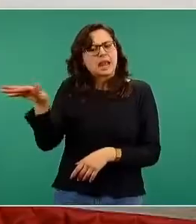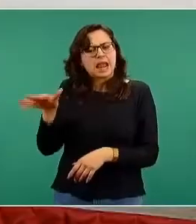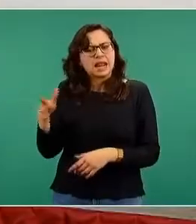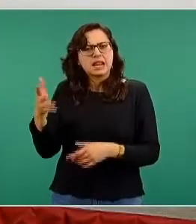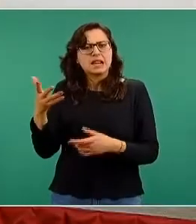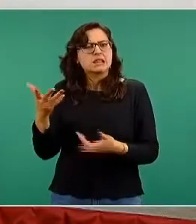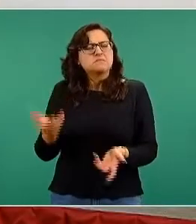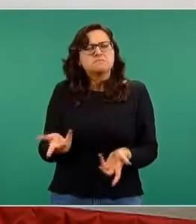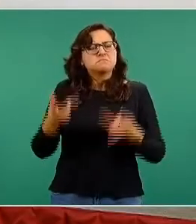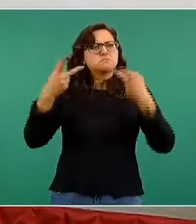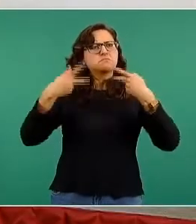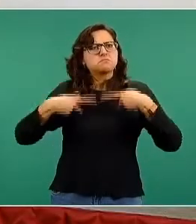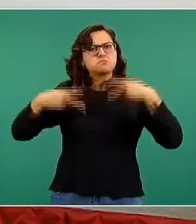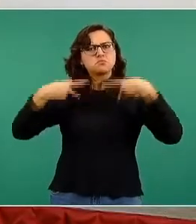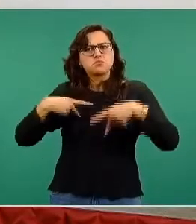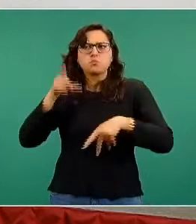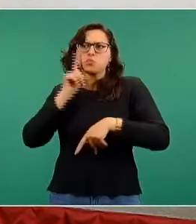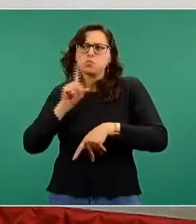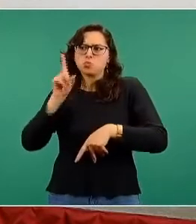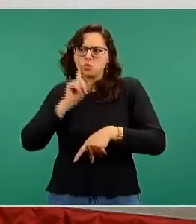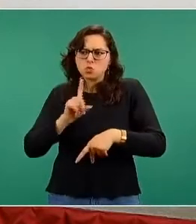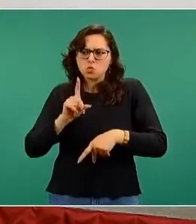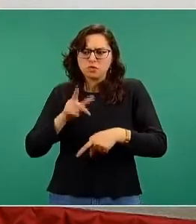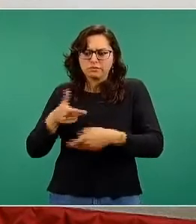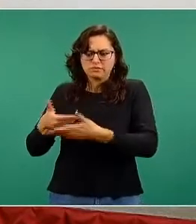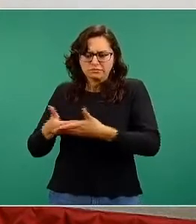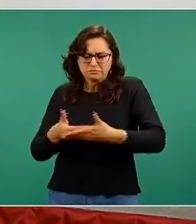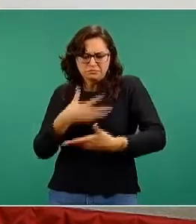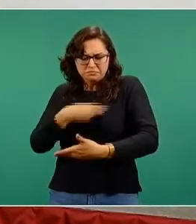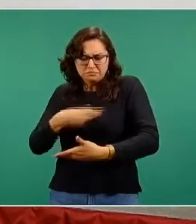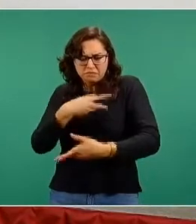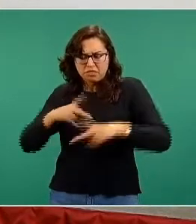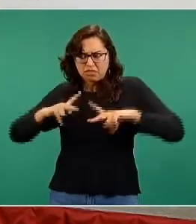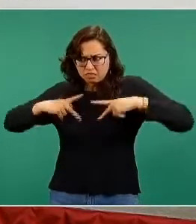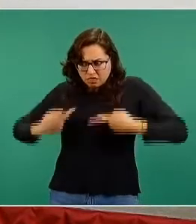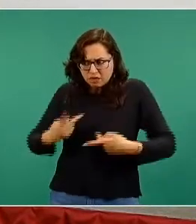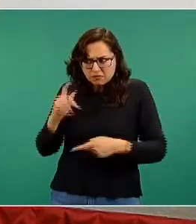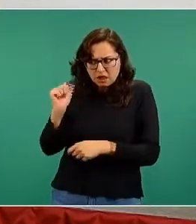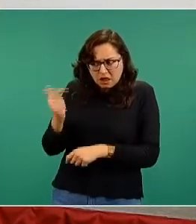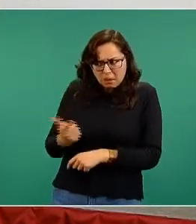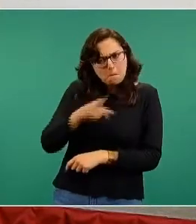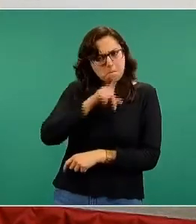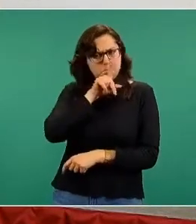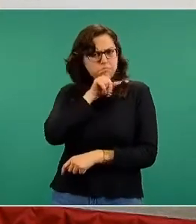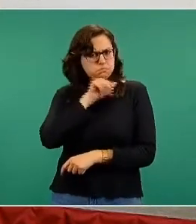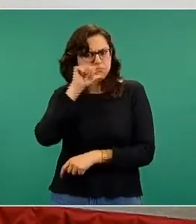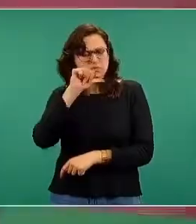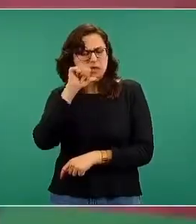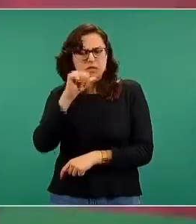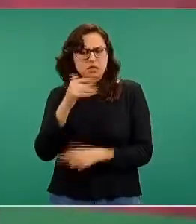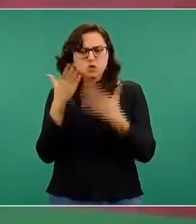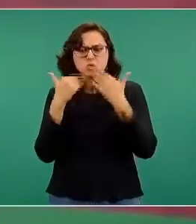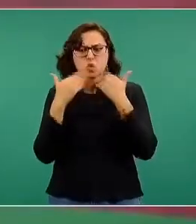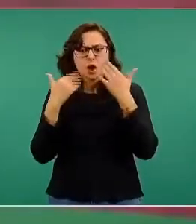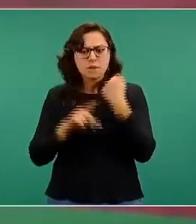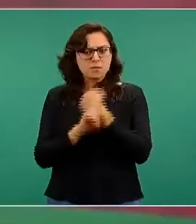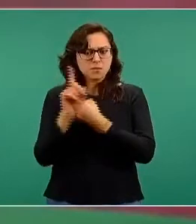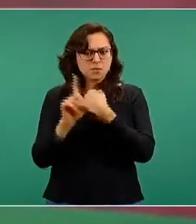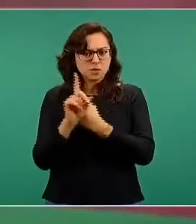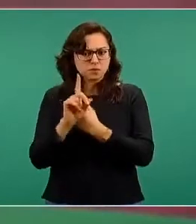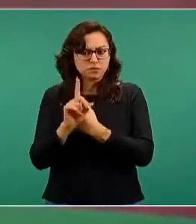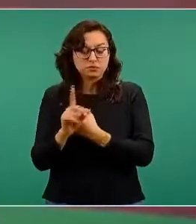condición de vulnerabilidad biológica o de otro tipo. Y lactar desde luego